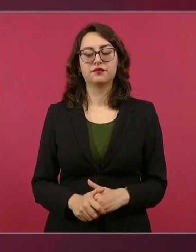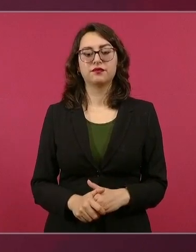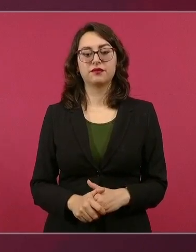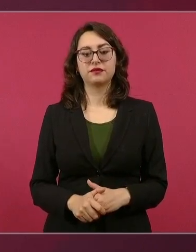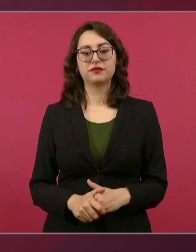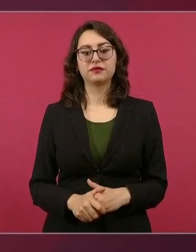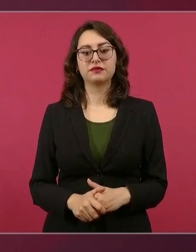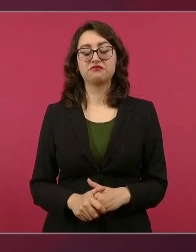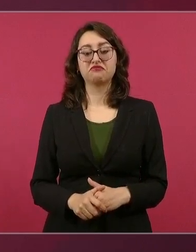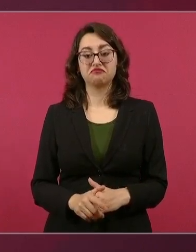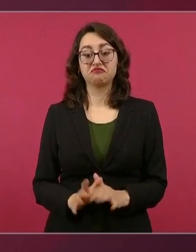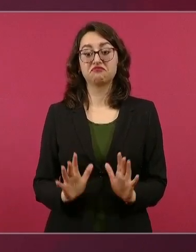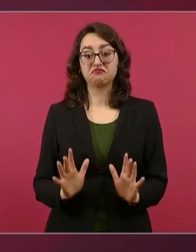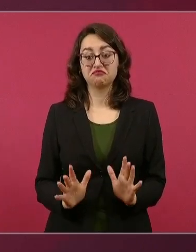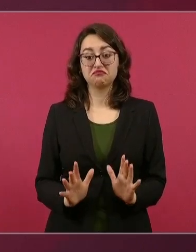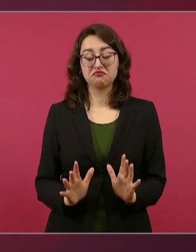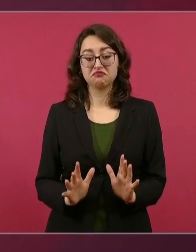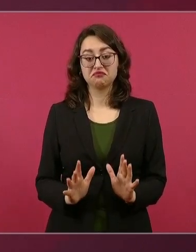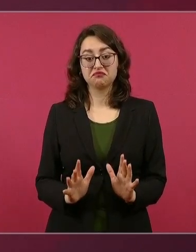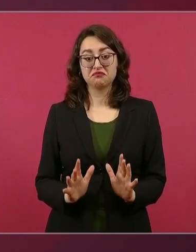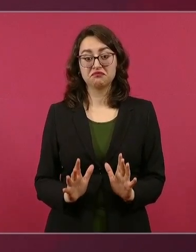muy ignorantes